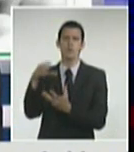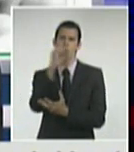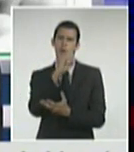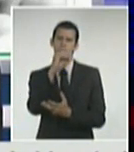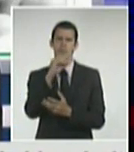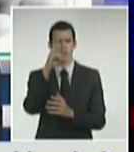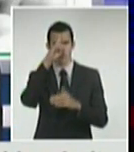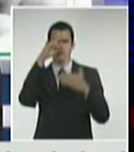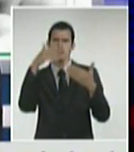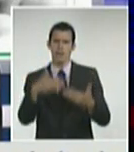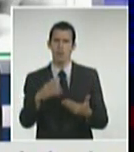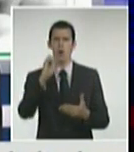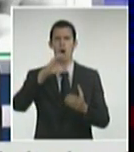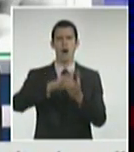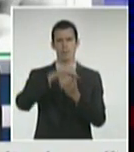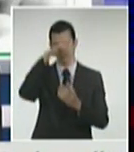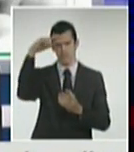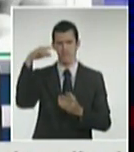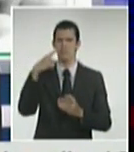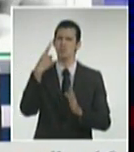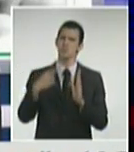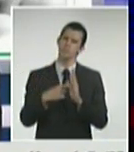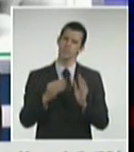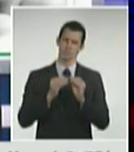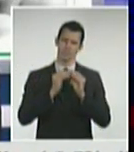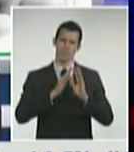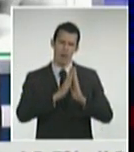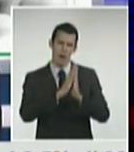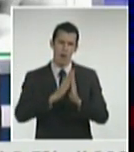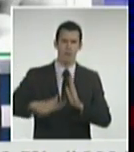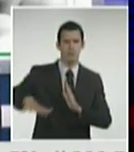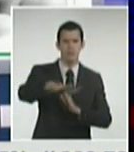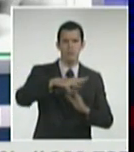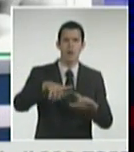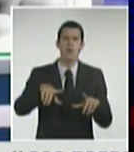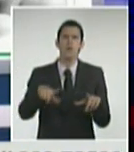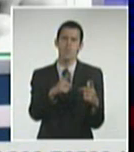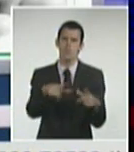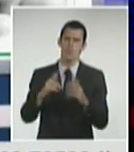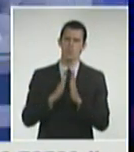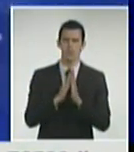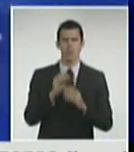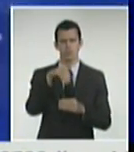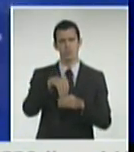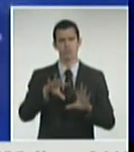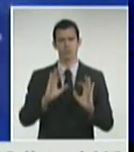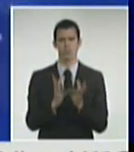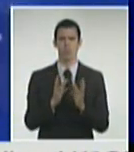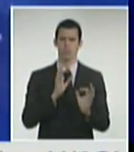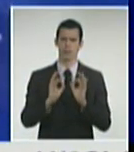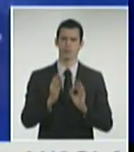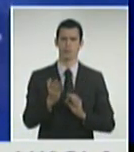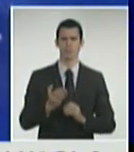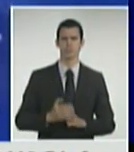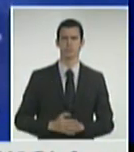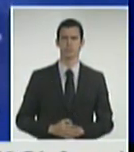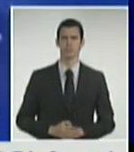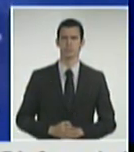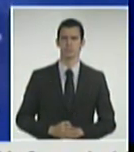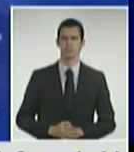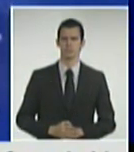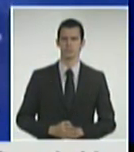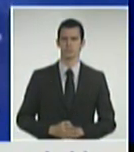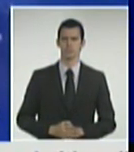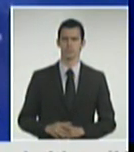llamado a mantener los protocolos higiénicos sanitarios en todo el mundo. Doctor Durán, vamos a analizar la